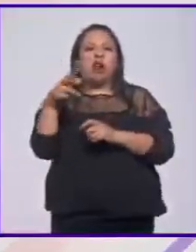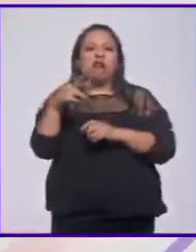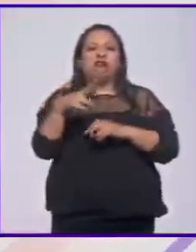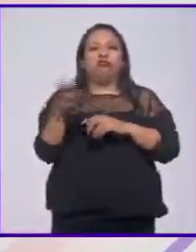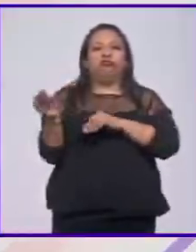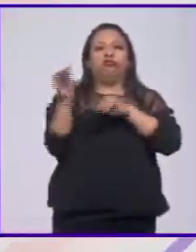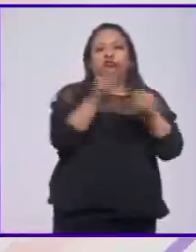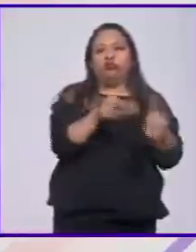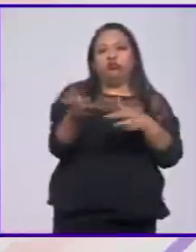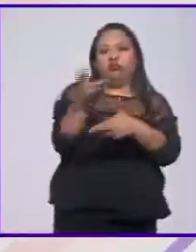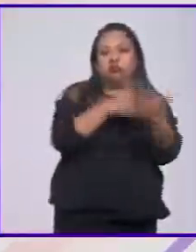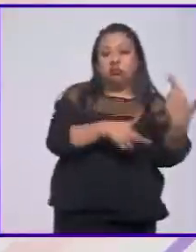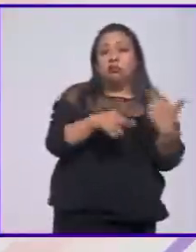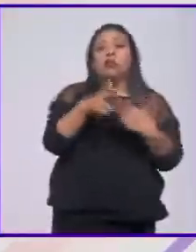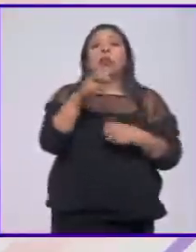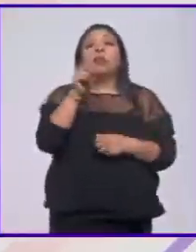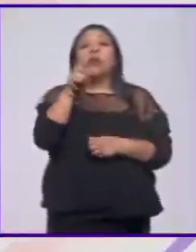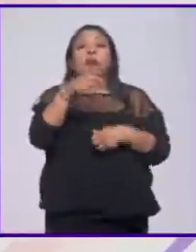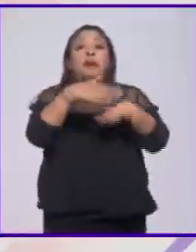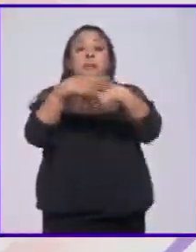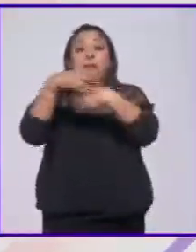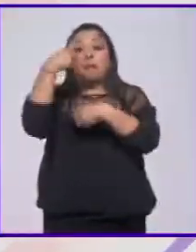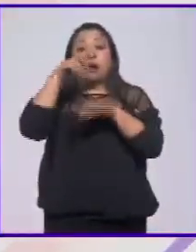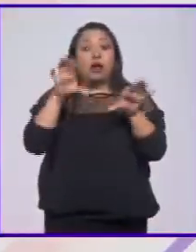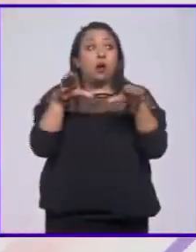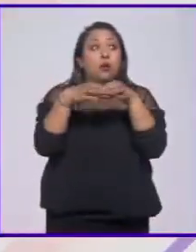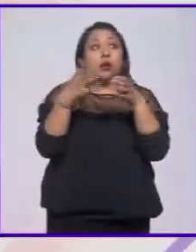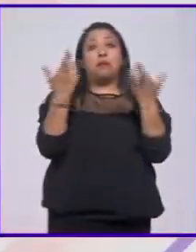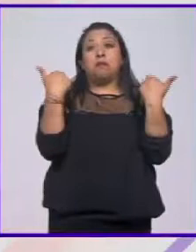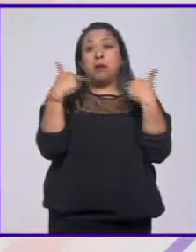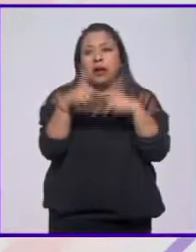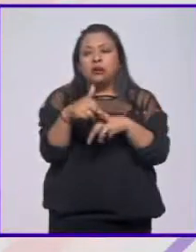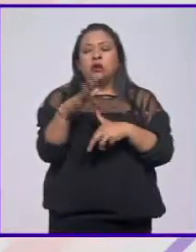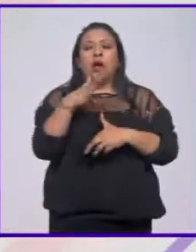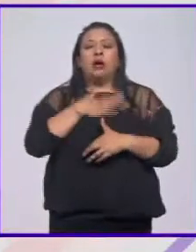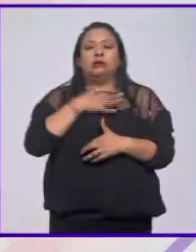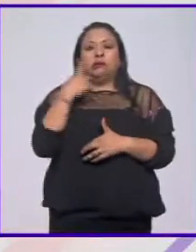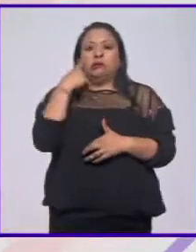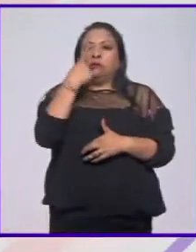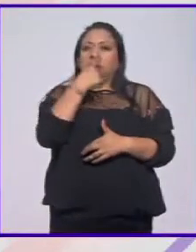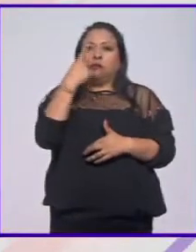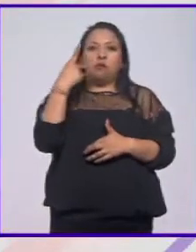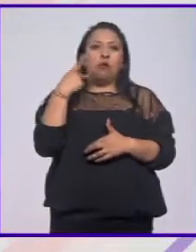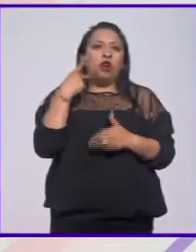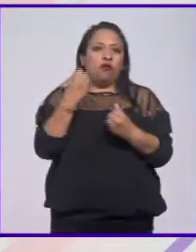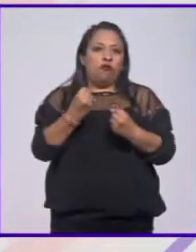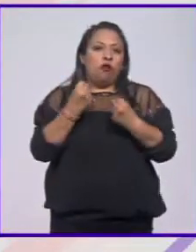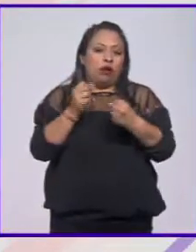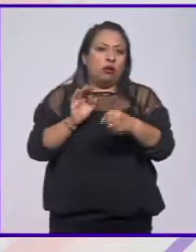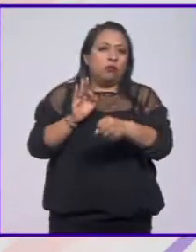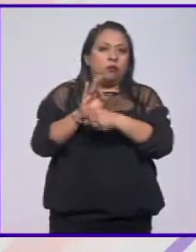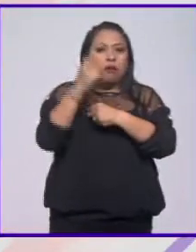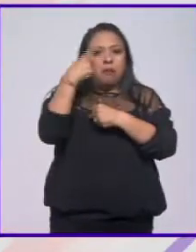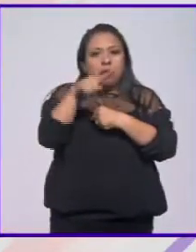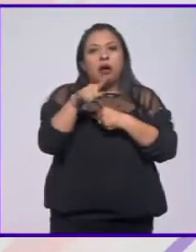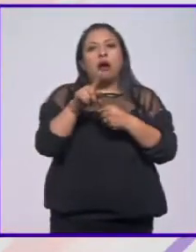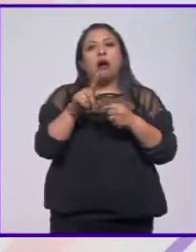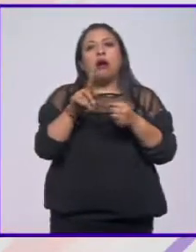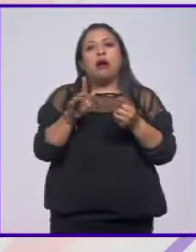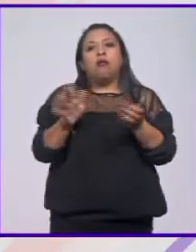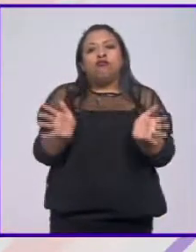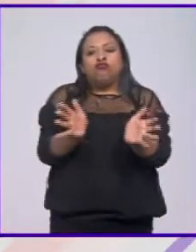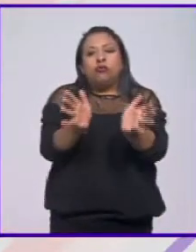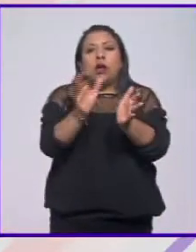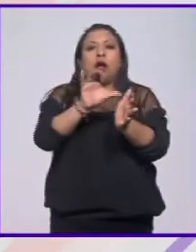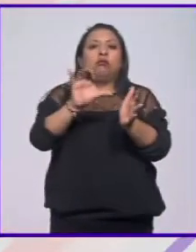deportación. También es un llamado para que la comunidad académica tome una posición política más fuerte. para influir en el discurso